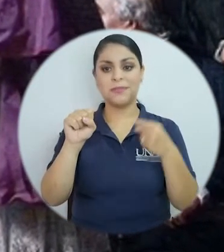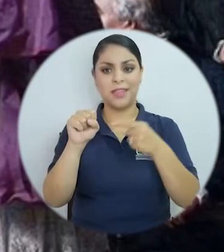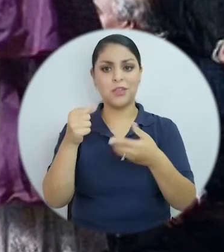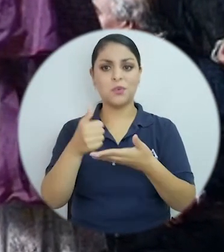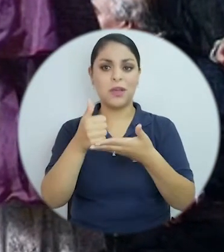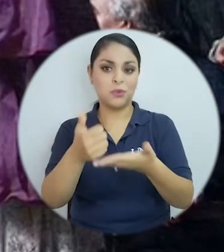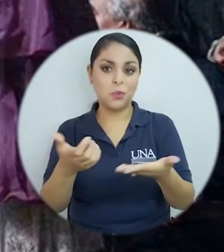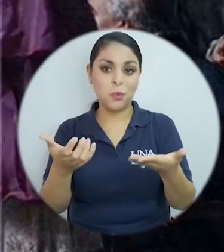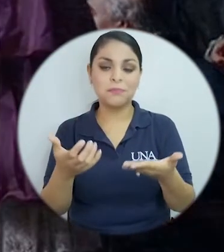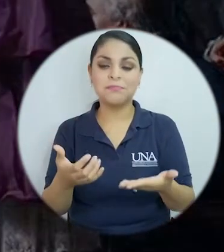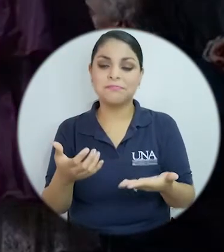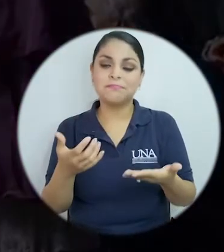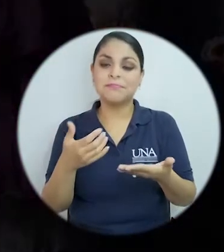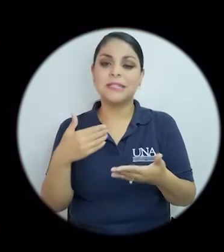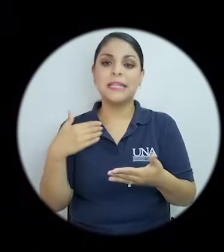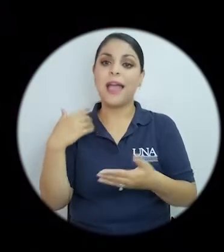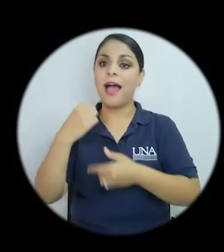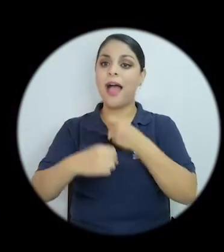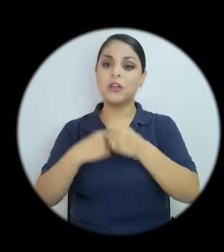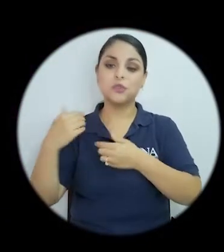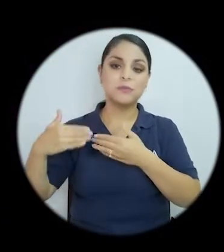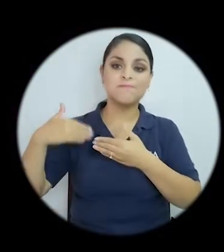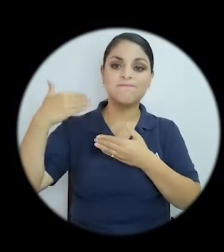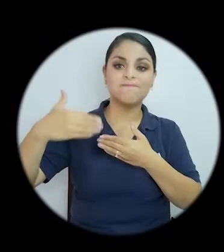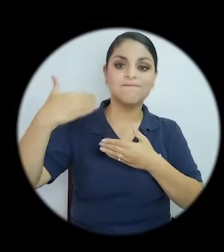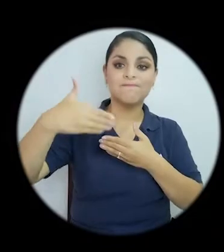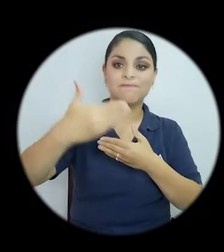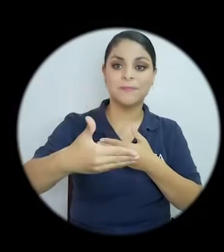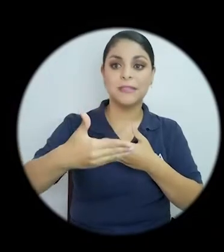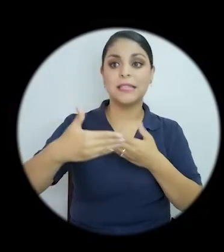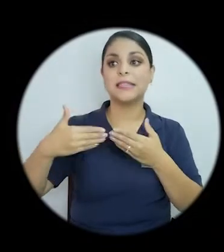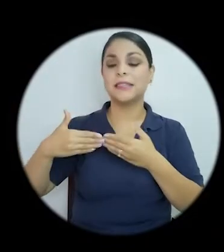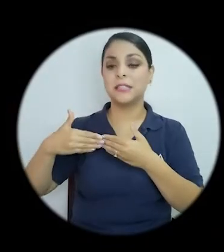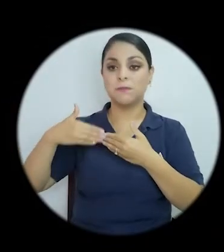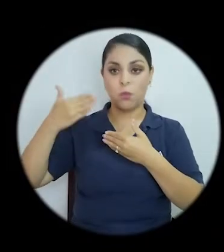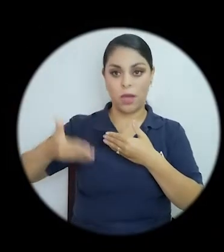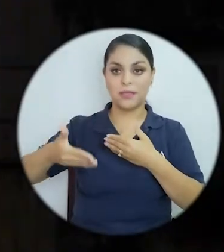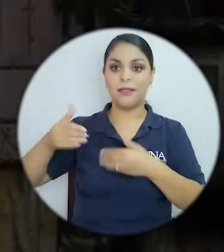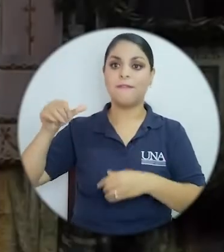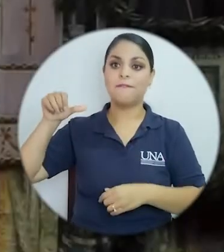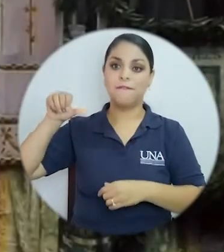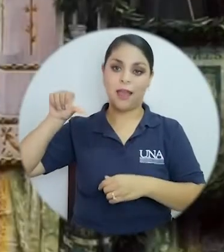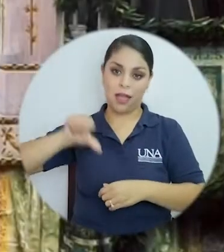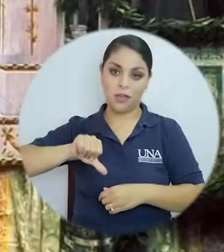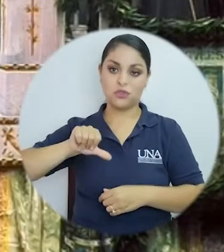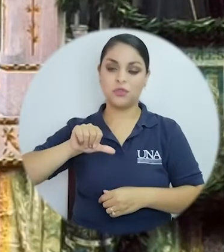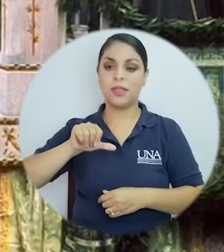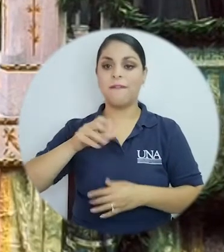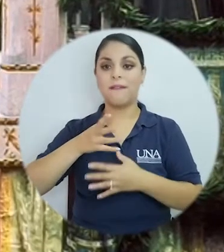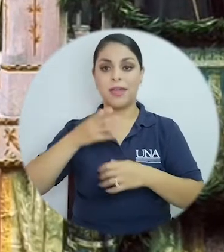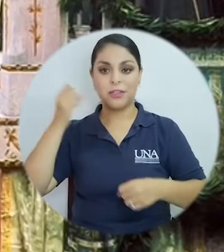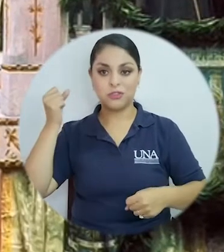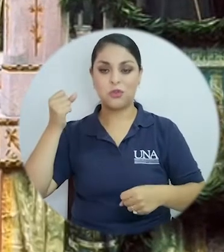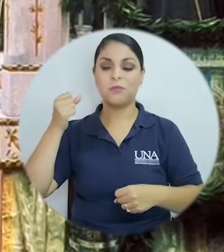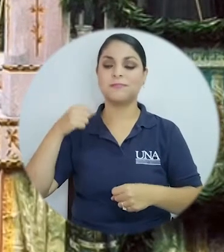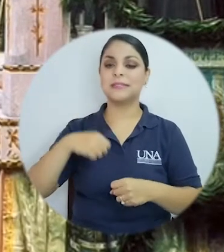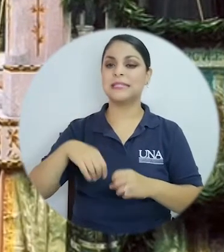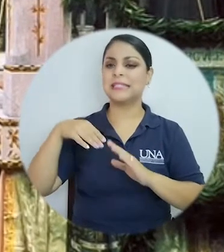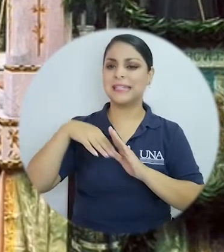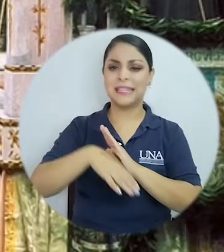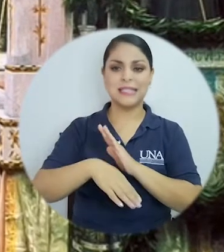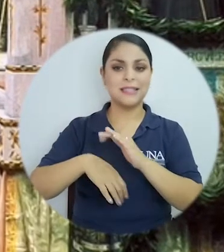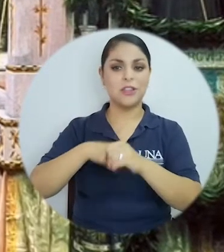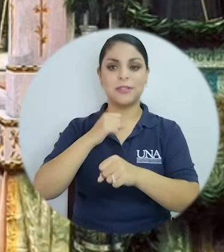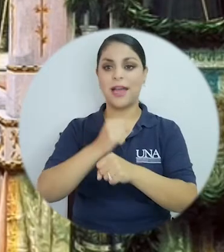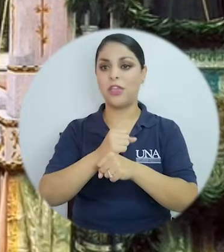y permitió que las décadas posteriores, pasando por el fracaso de la federación, pasando incluso por la crisis de